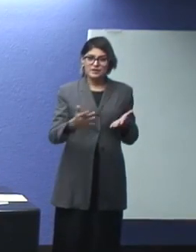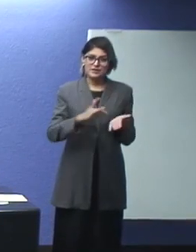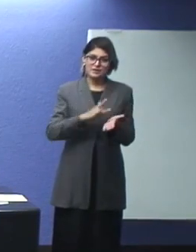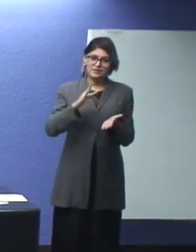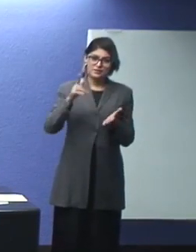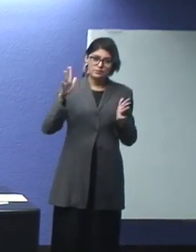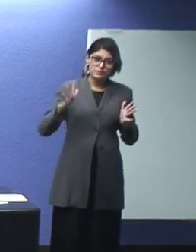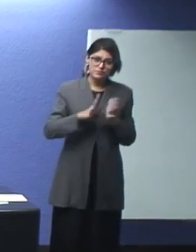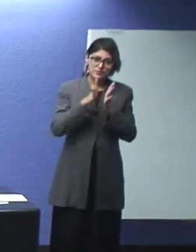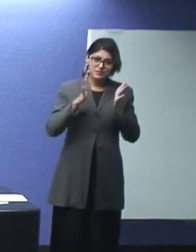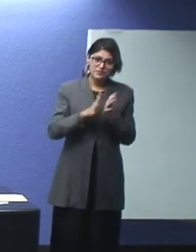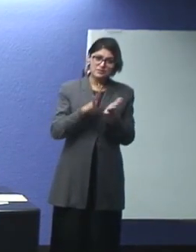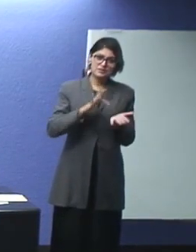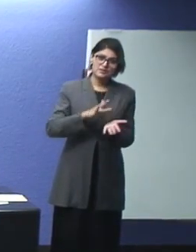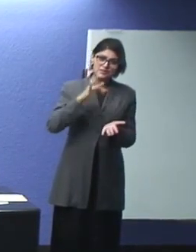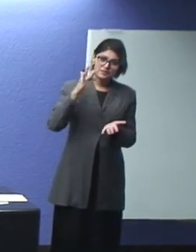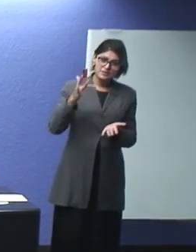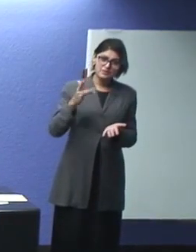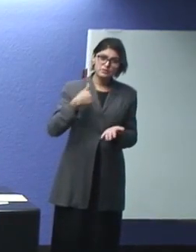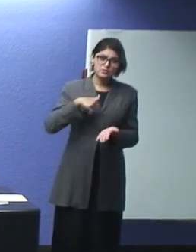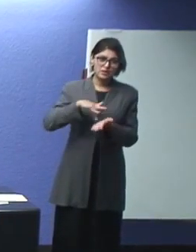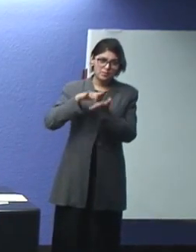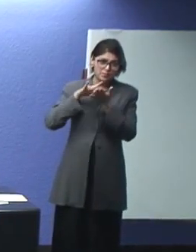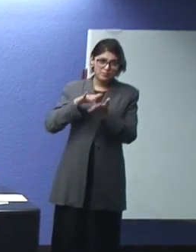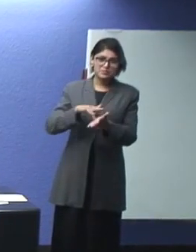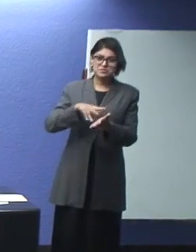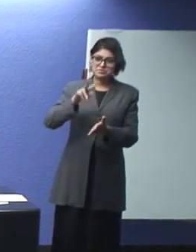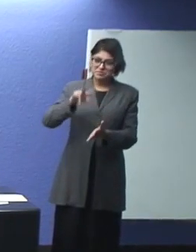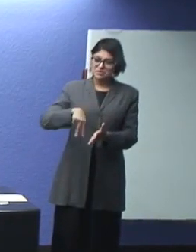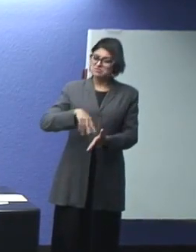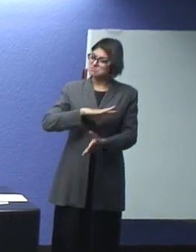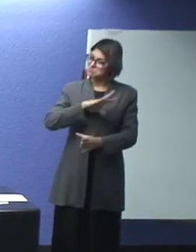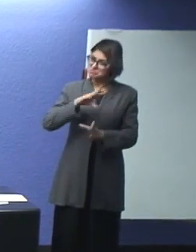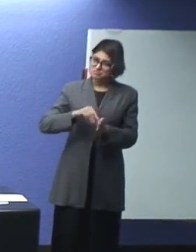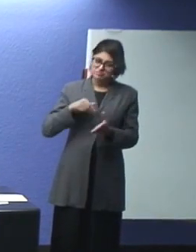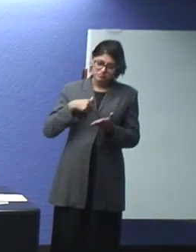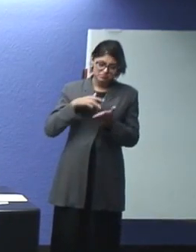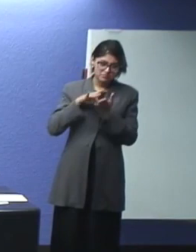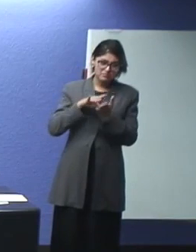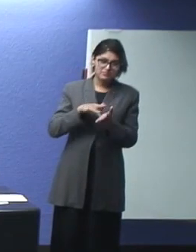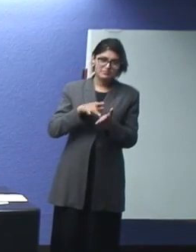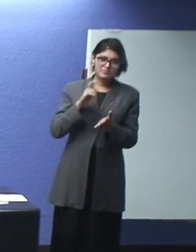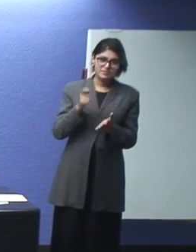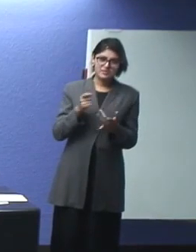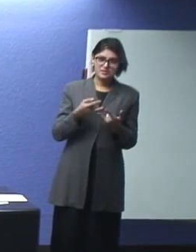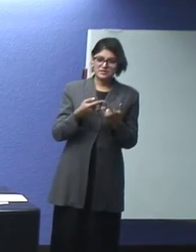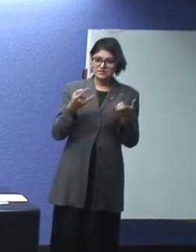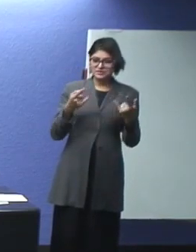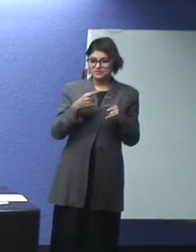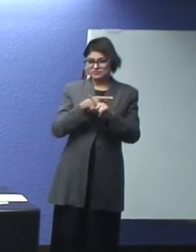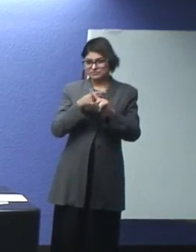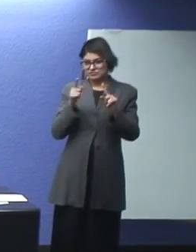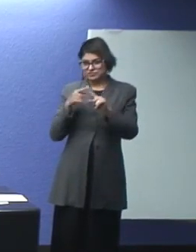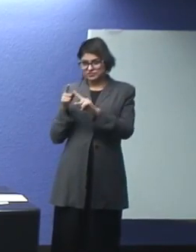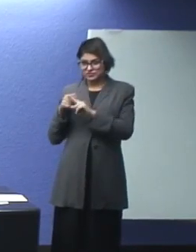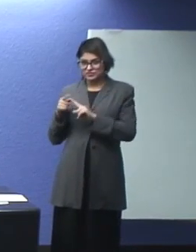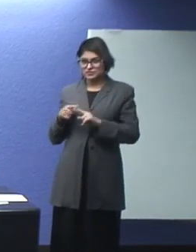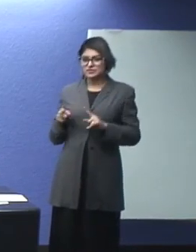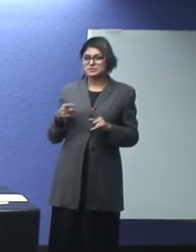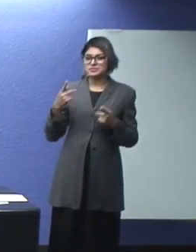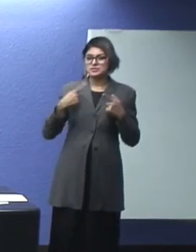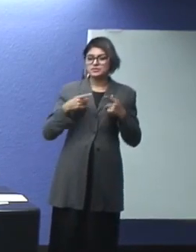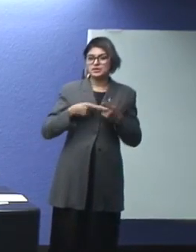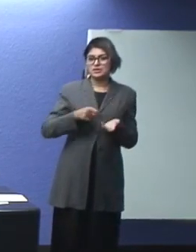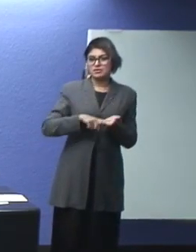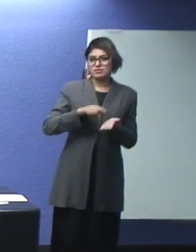tu participación, y sí, te apoyo completamente en rescatar el saber histórico de las personas con discapacidad, no